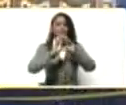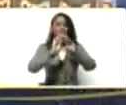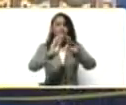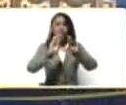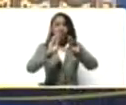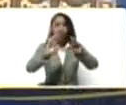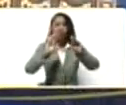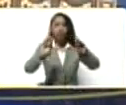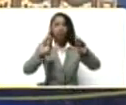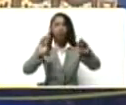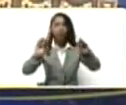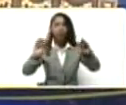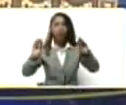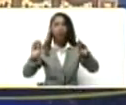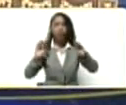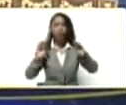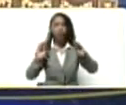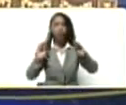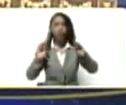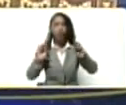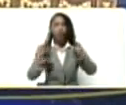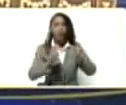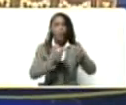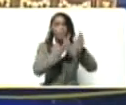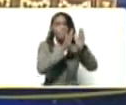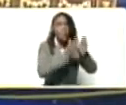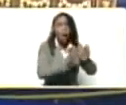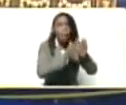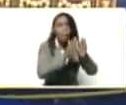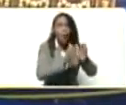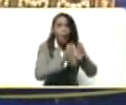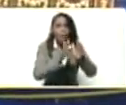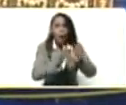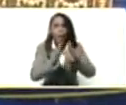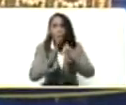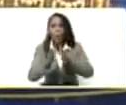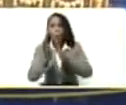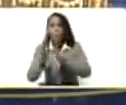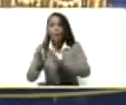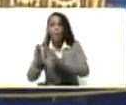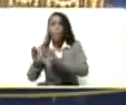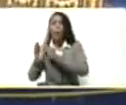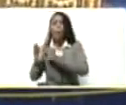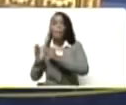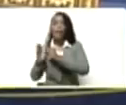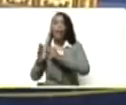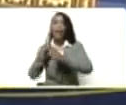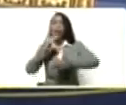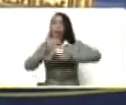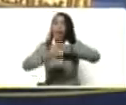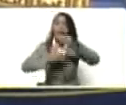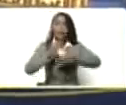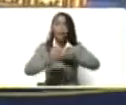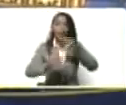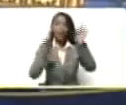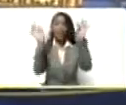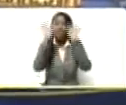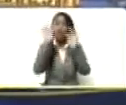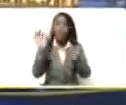luego de cinco años de esquema de persecución financiera de bloqueo del boicot económico